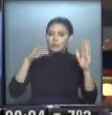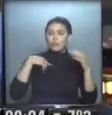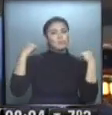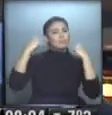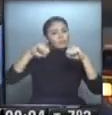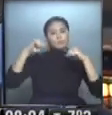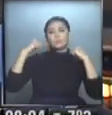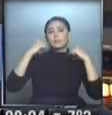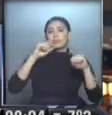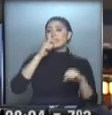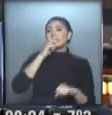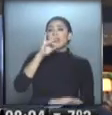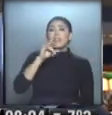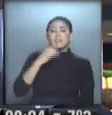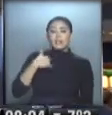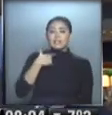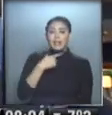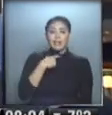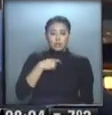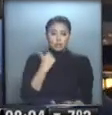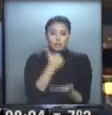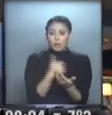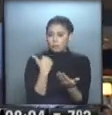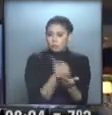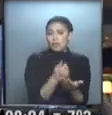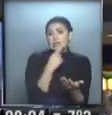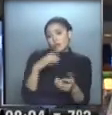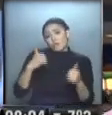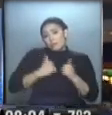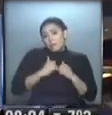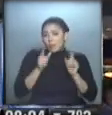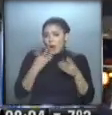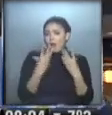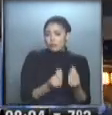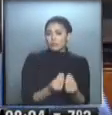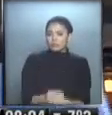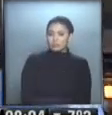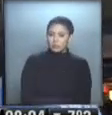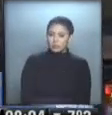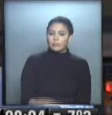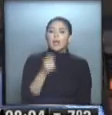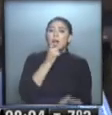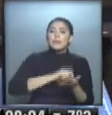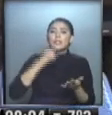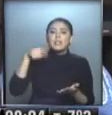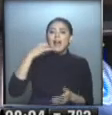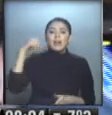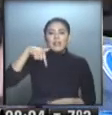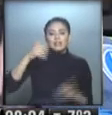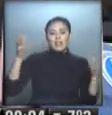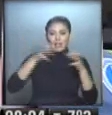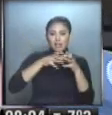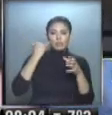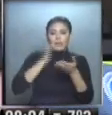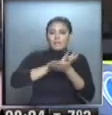y me entreno para cuando Alejandro me necesite estar, y si no, seguiré apoyando donde estaba antes. Siempre se dice que la base de este equipo se ha encontrado. En esta ocasión es el partido en